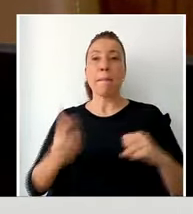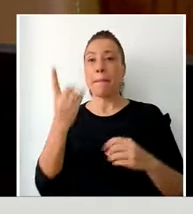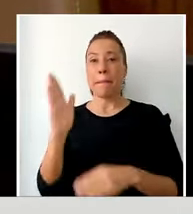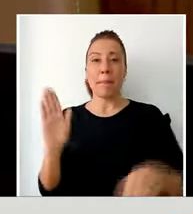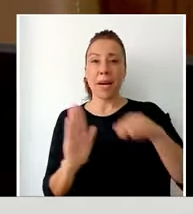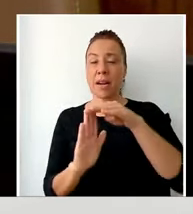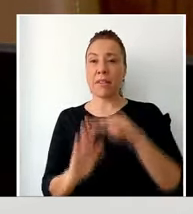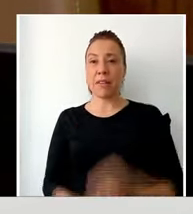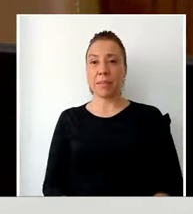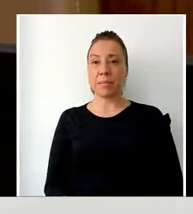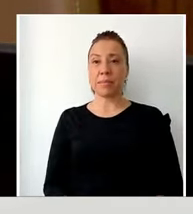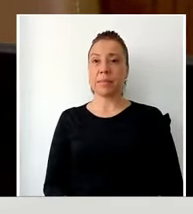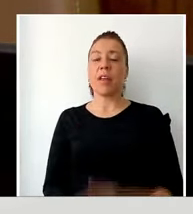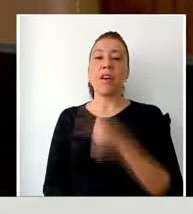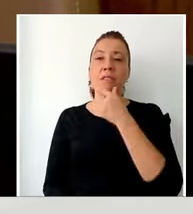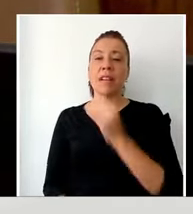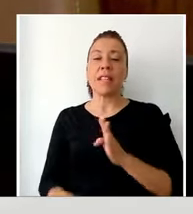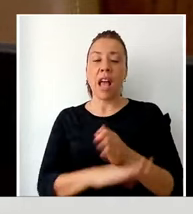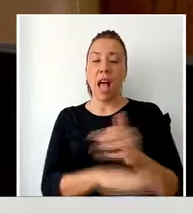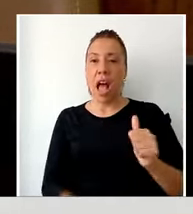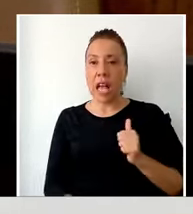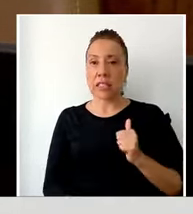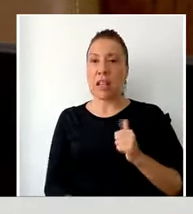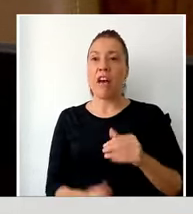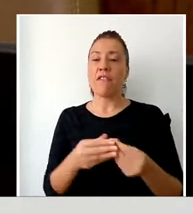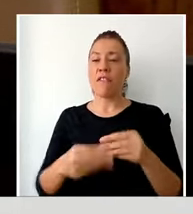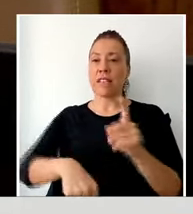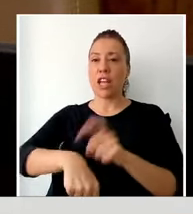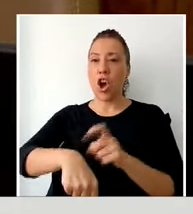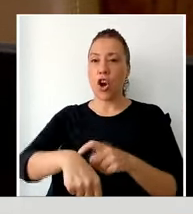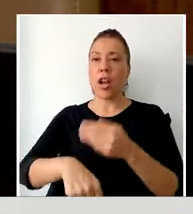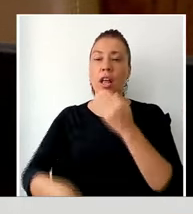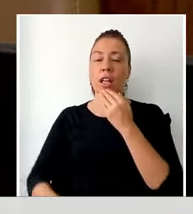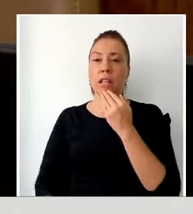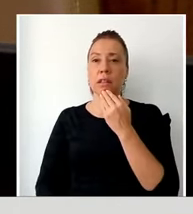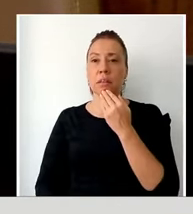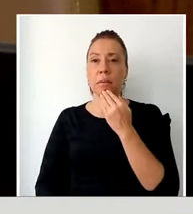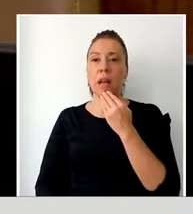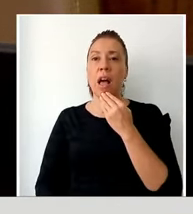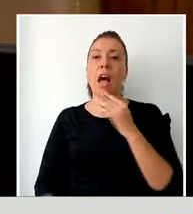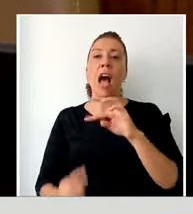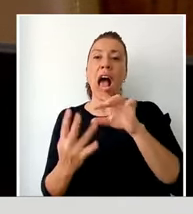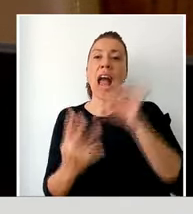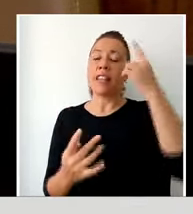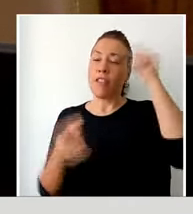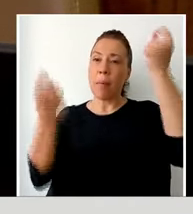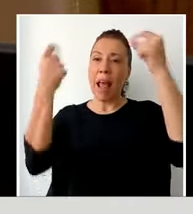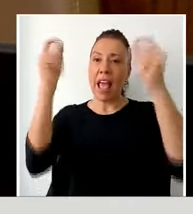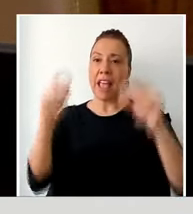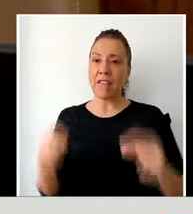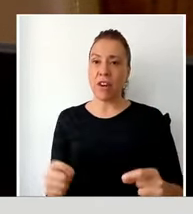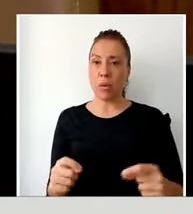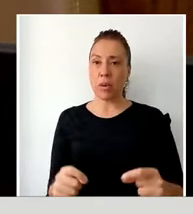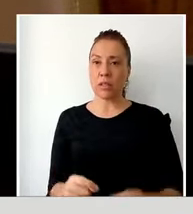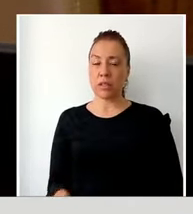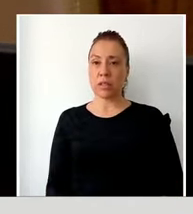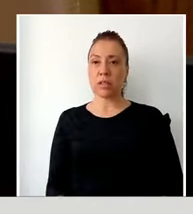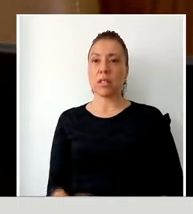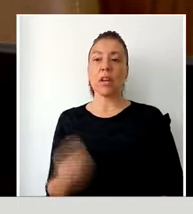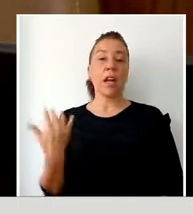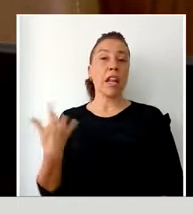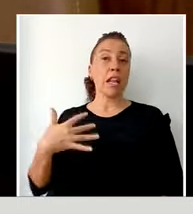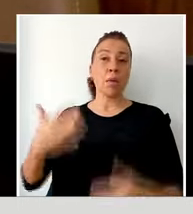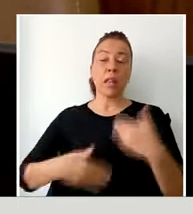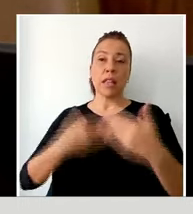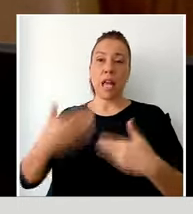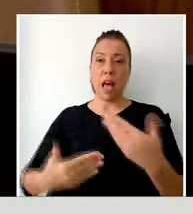ellas facilidades de asistencia flexibilidad de horarios y también alternativas para Las evaluaciones Este es un gran paso presidenta